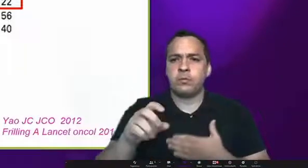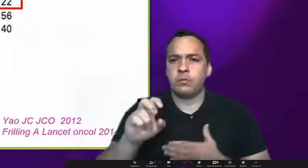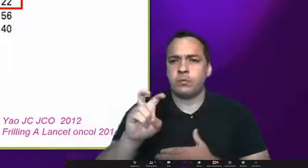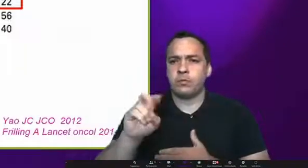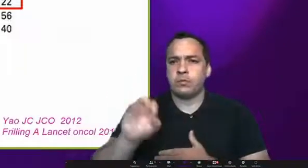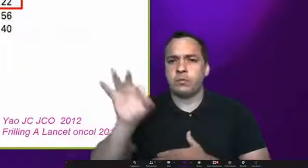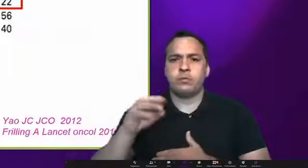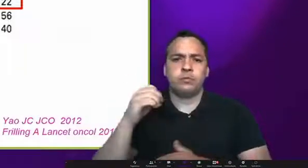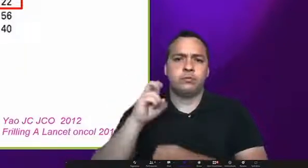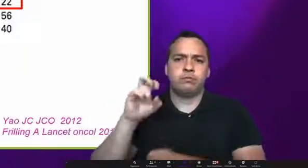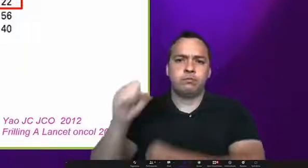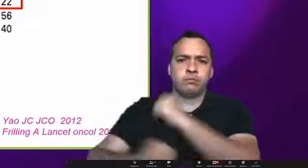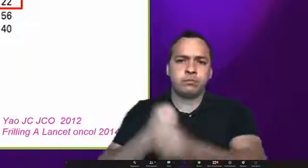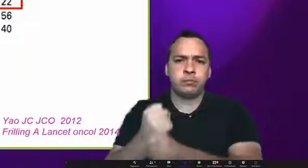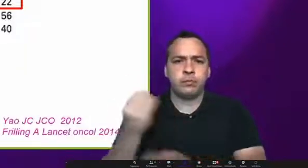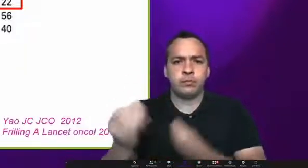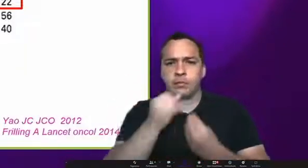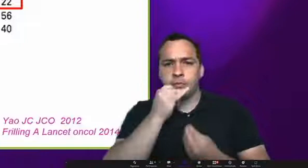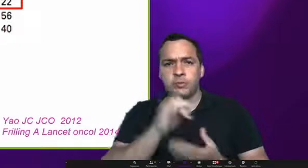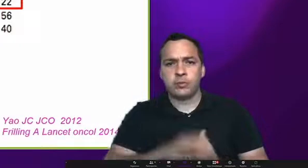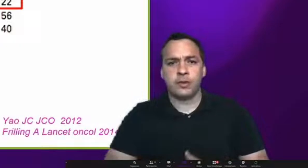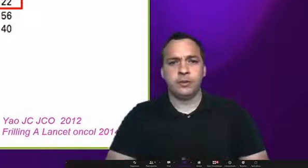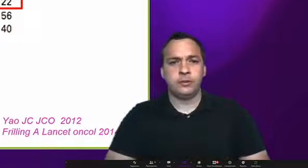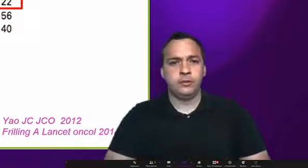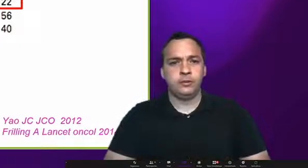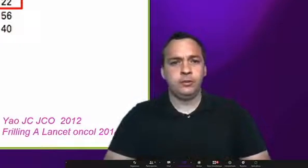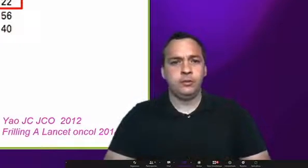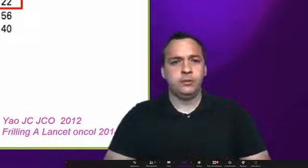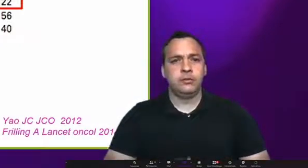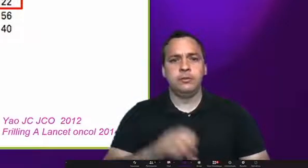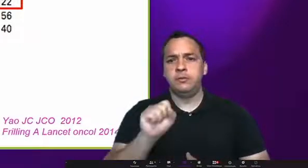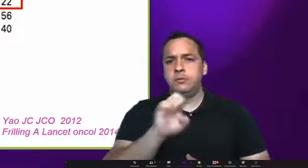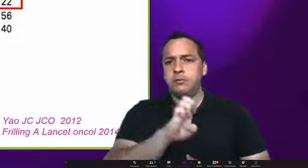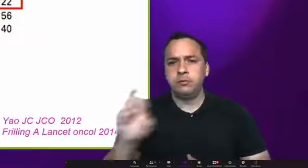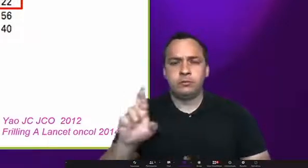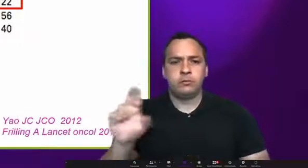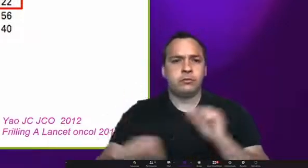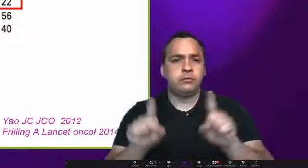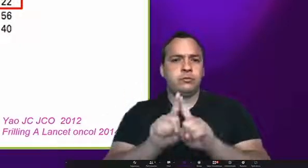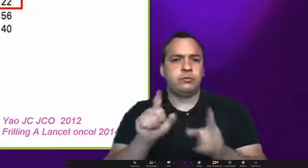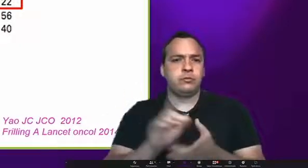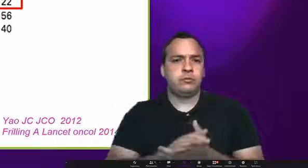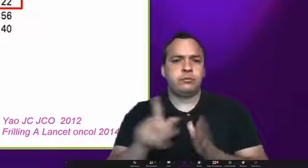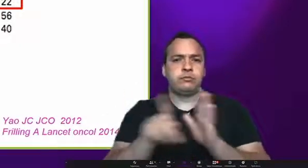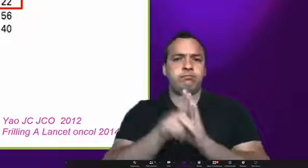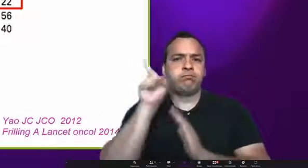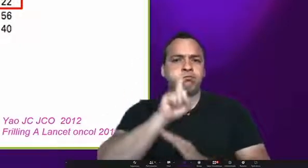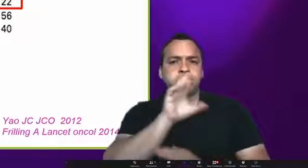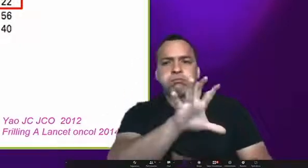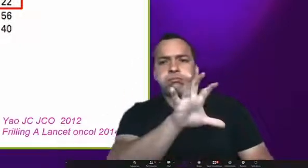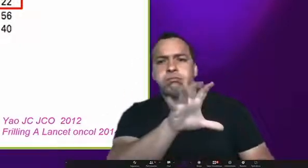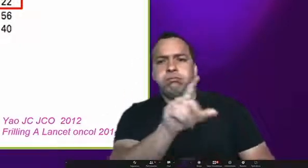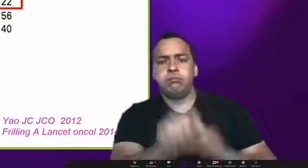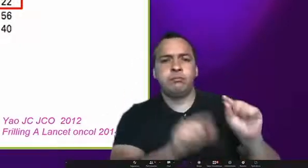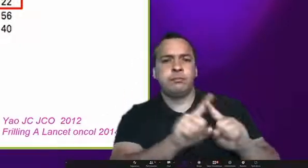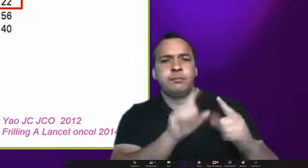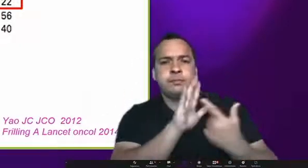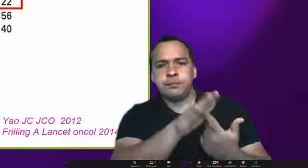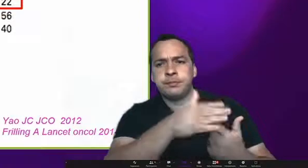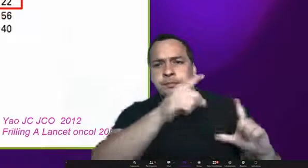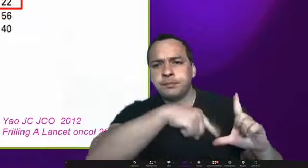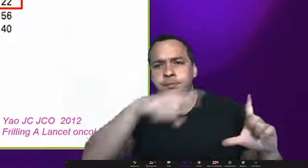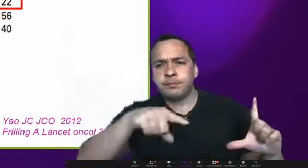los datos del CER, que es un database que es un database americano, vemos que es una patología de